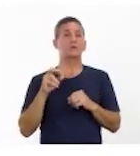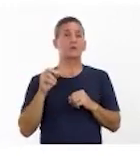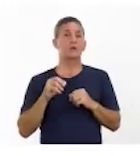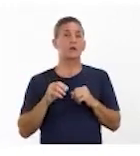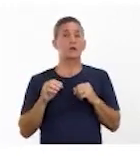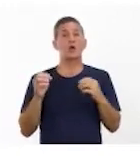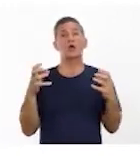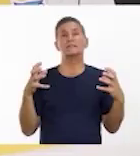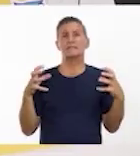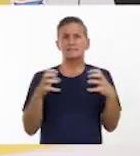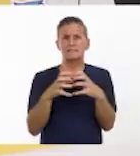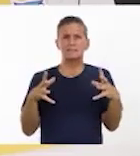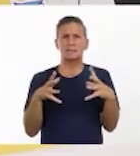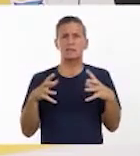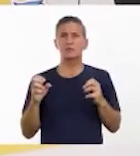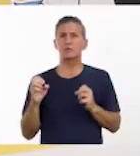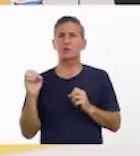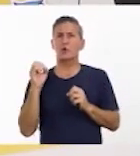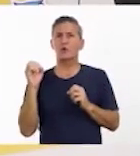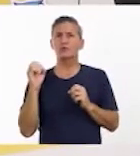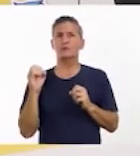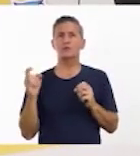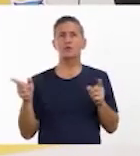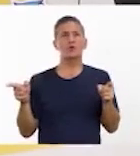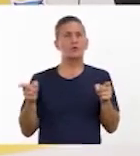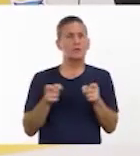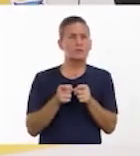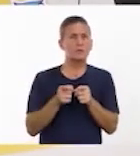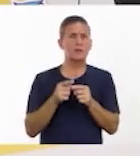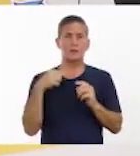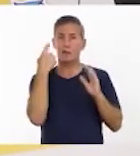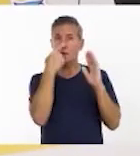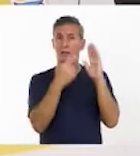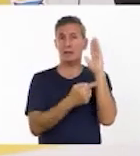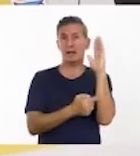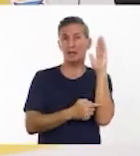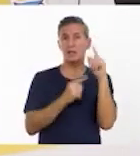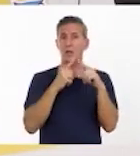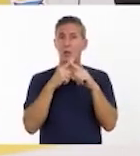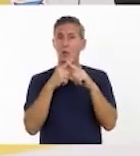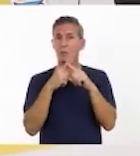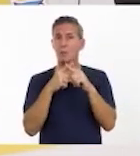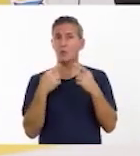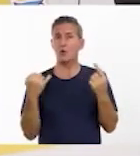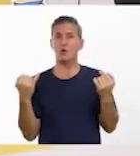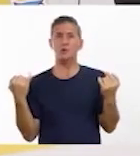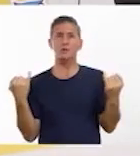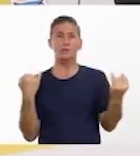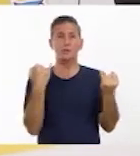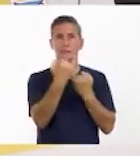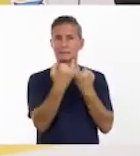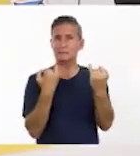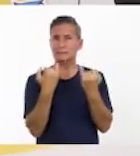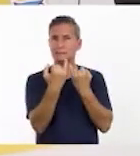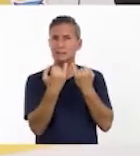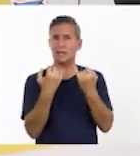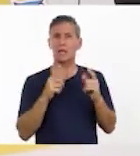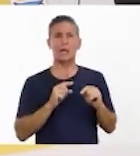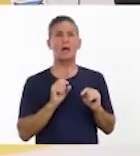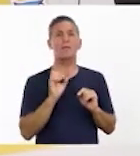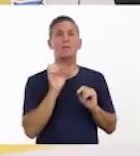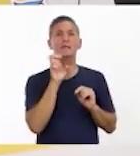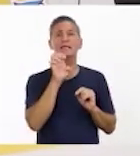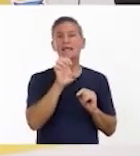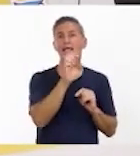que las reacciones redox son aquellas reacciones de oxidación-reducción caracterizadas por el intercambio